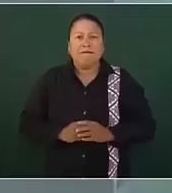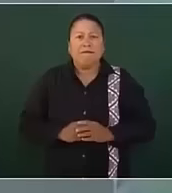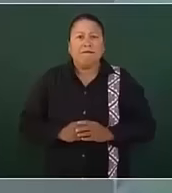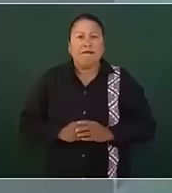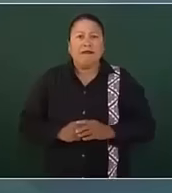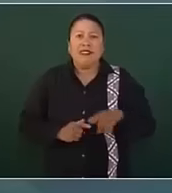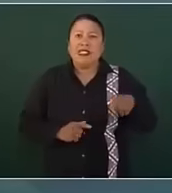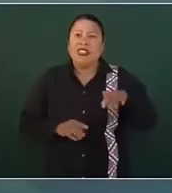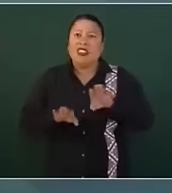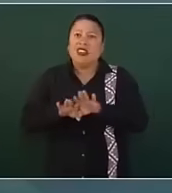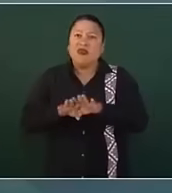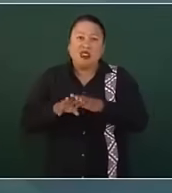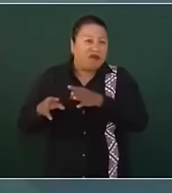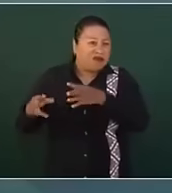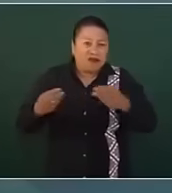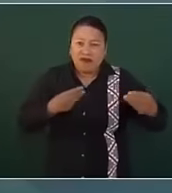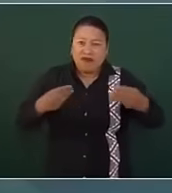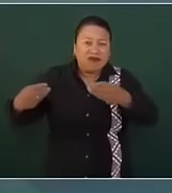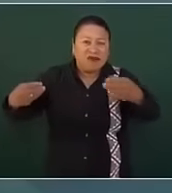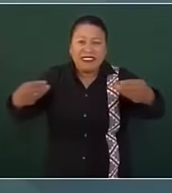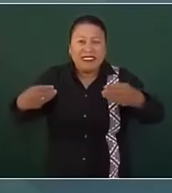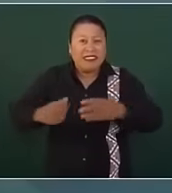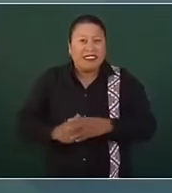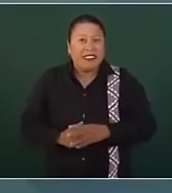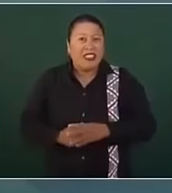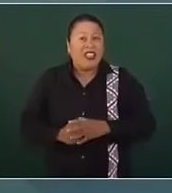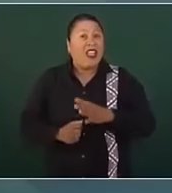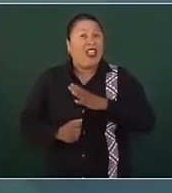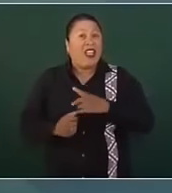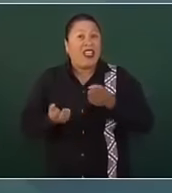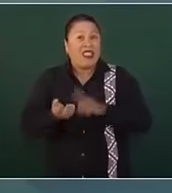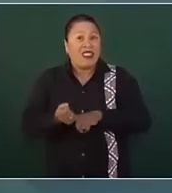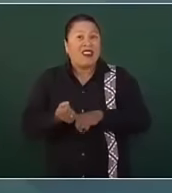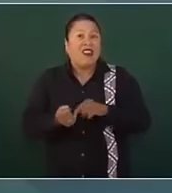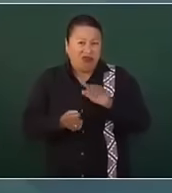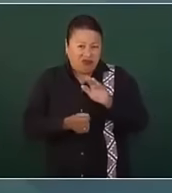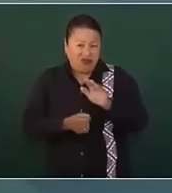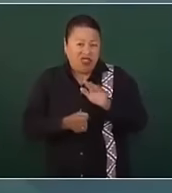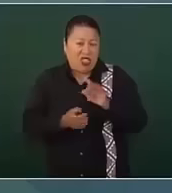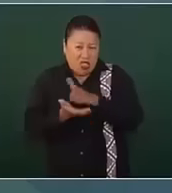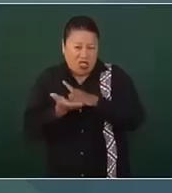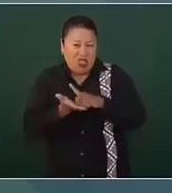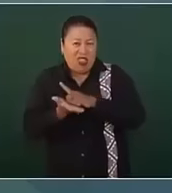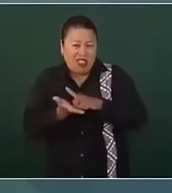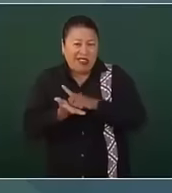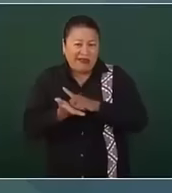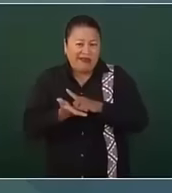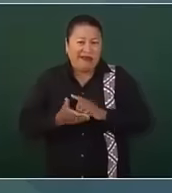una pandemia lo del consumo del fentanilo.